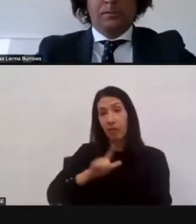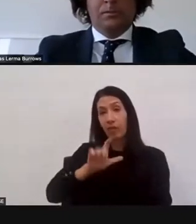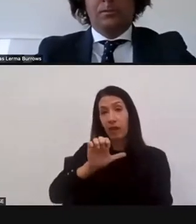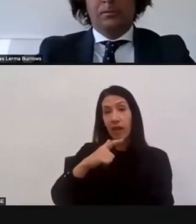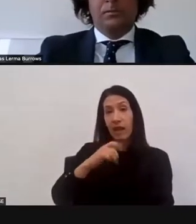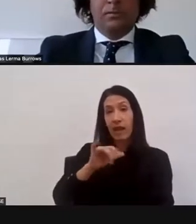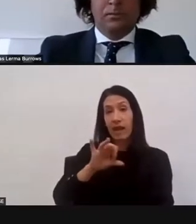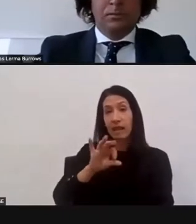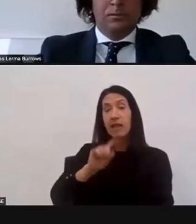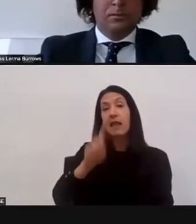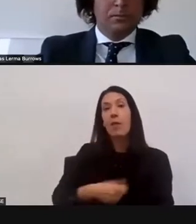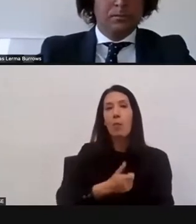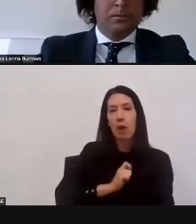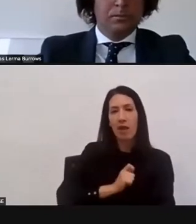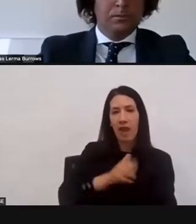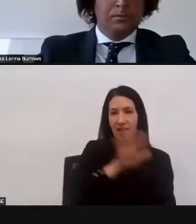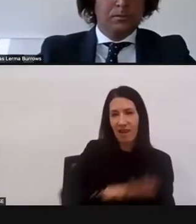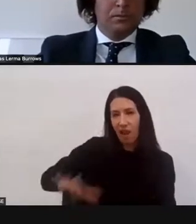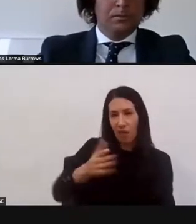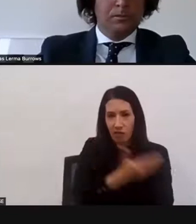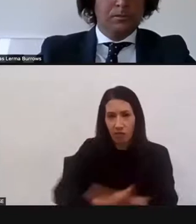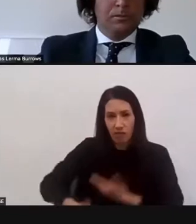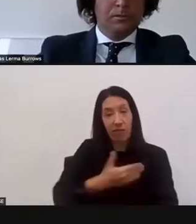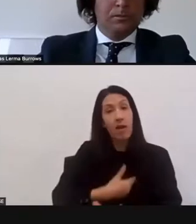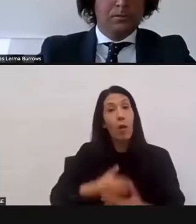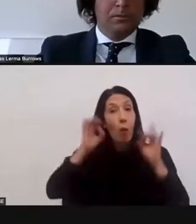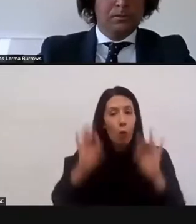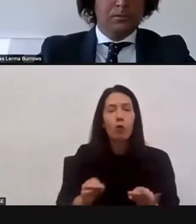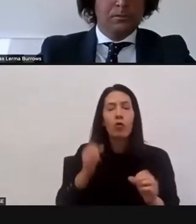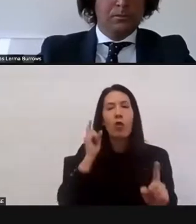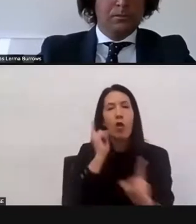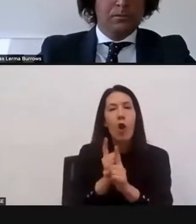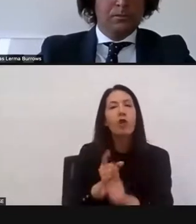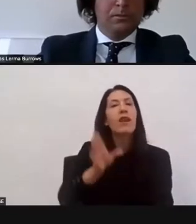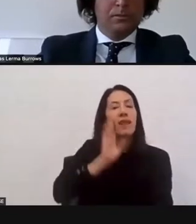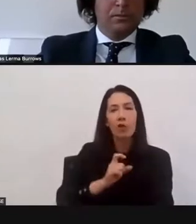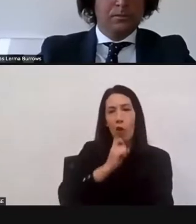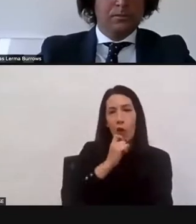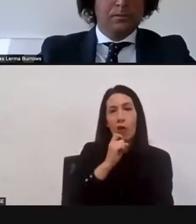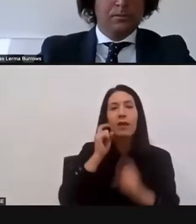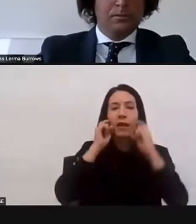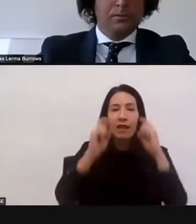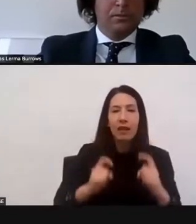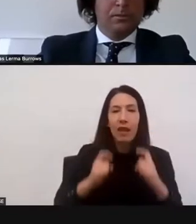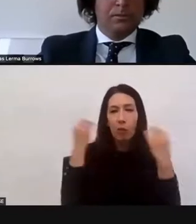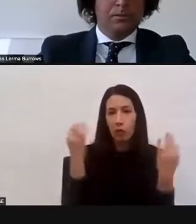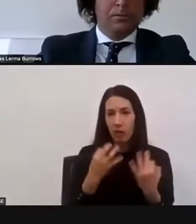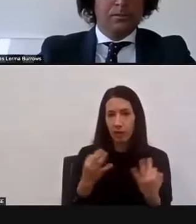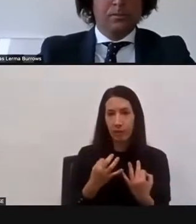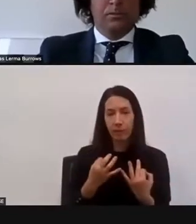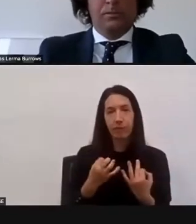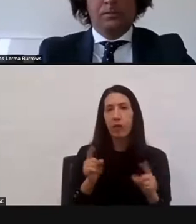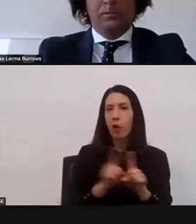Nacional, precisamente en contra de los delitos de odio, y en la que tratábamos de bueno, pues de